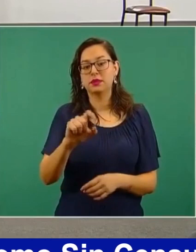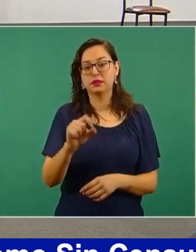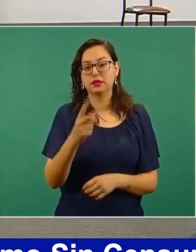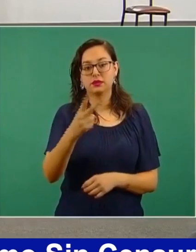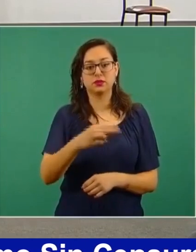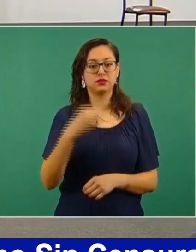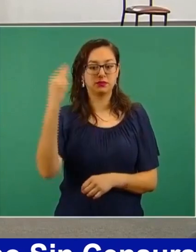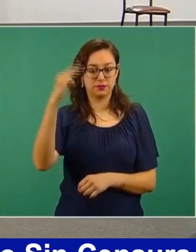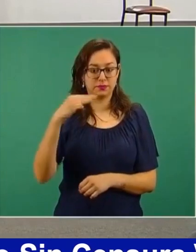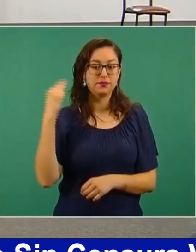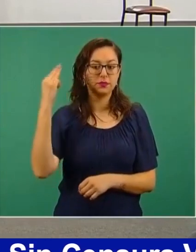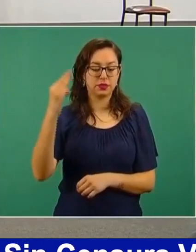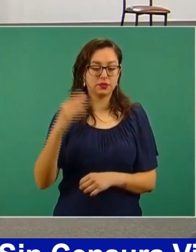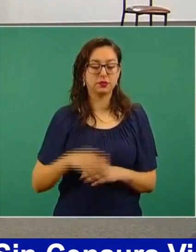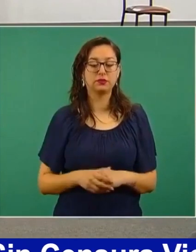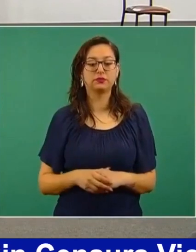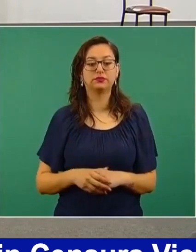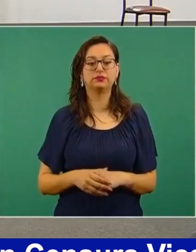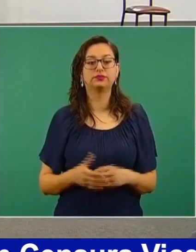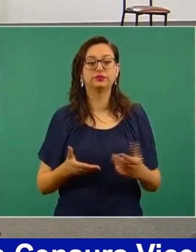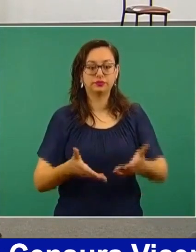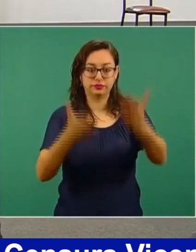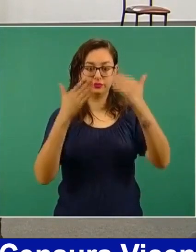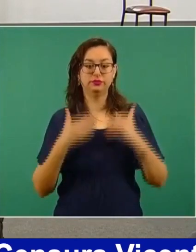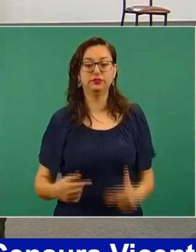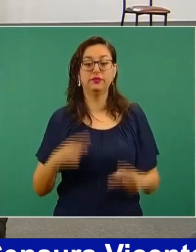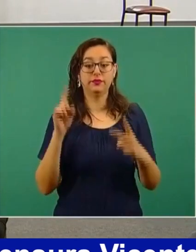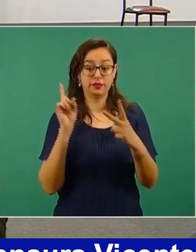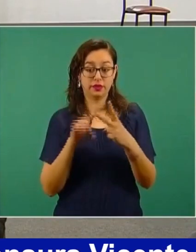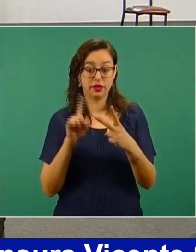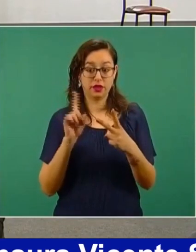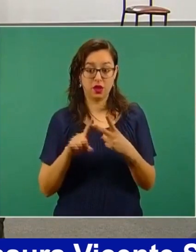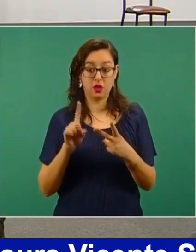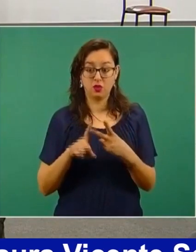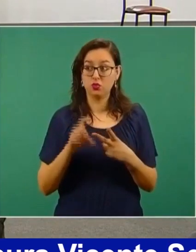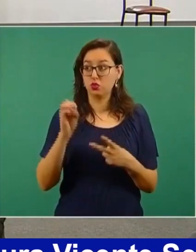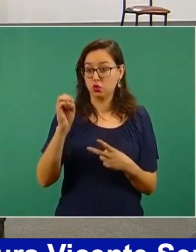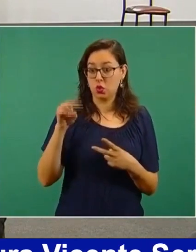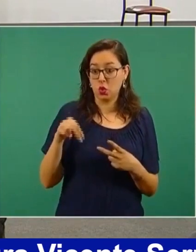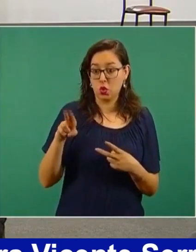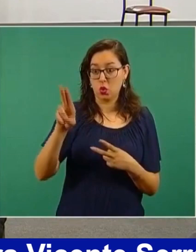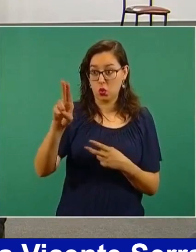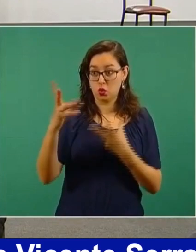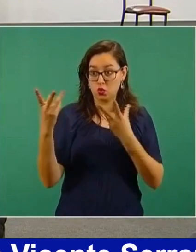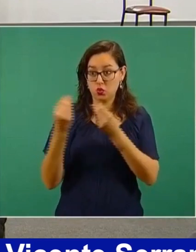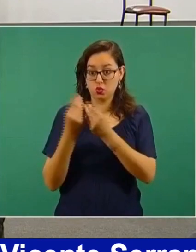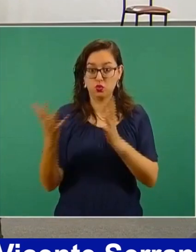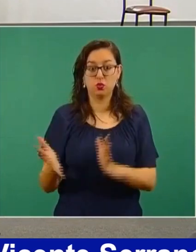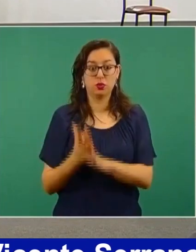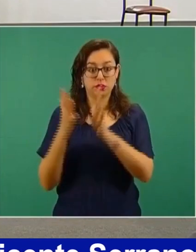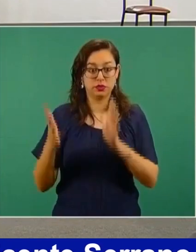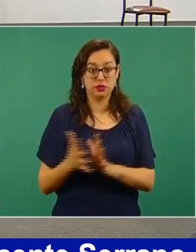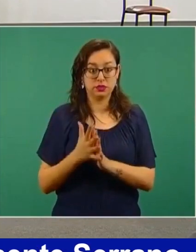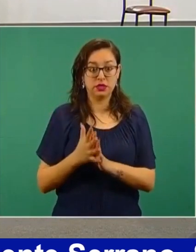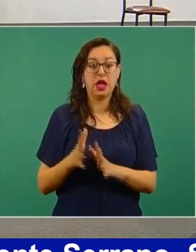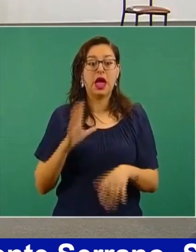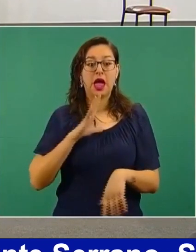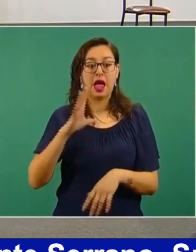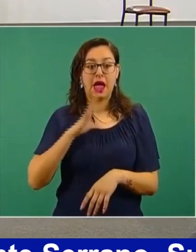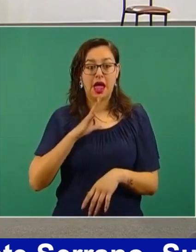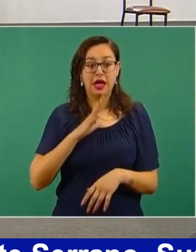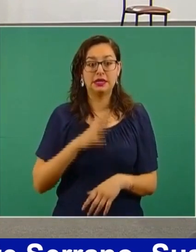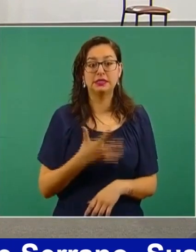de este proceso, traemos un segundo proceso con las Naciones Unidas. Estas son 7 aeronaves, son 5 aviones